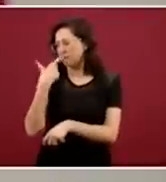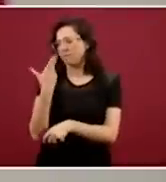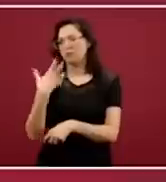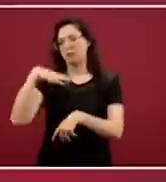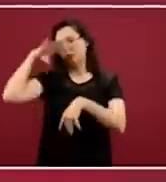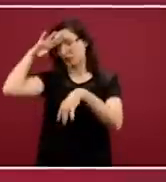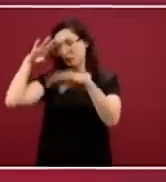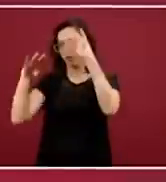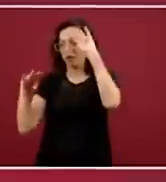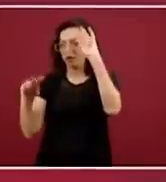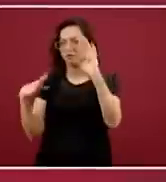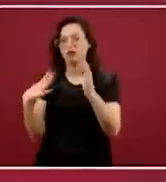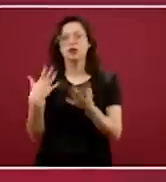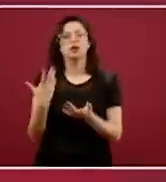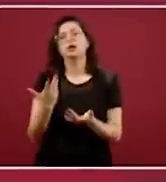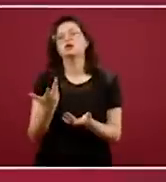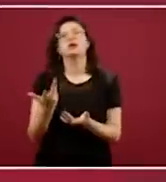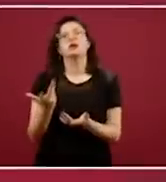la fiebre,